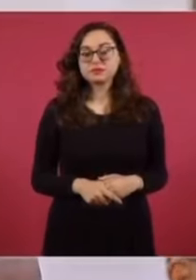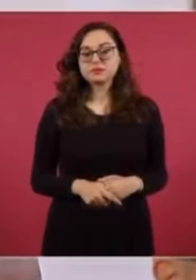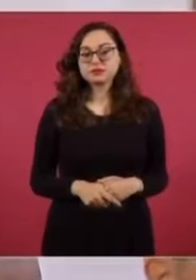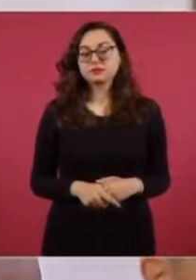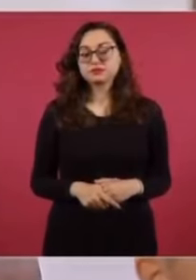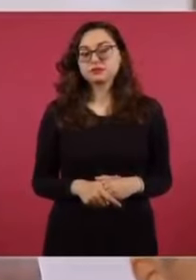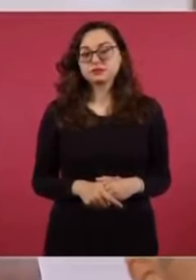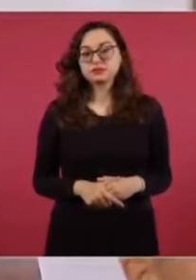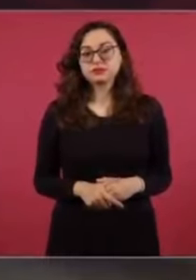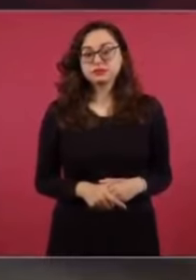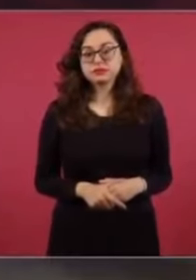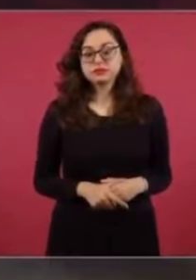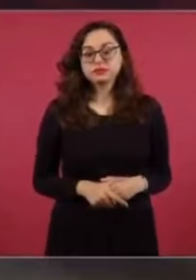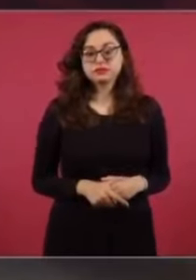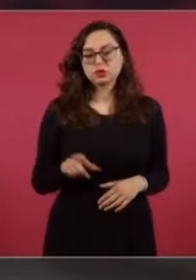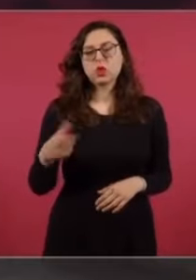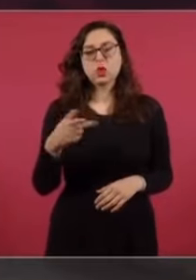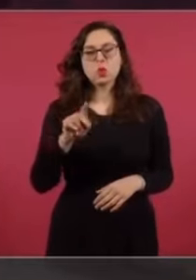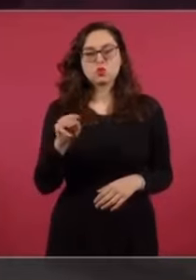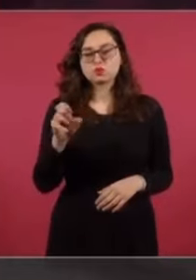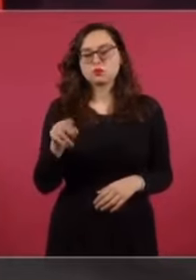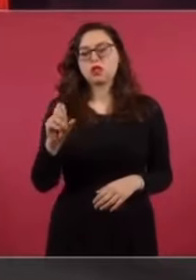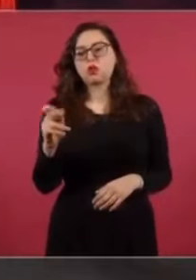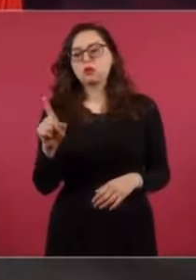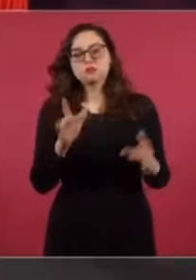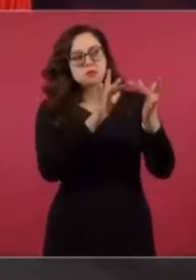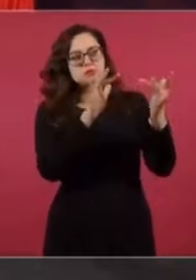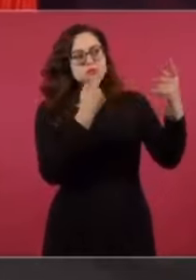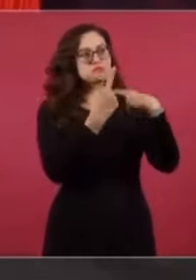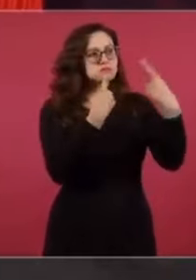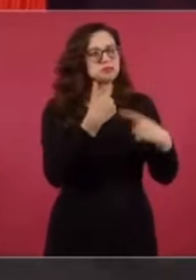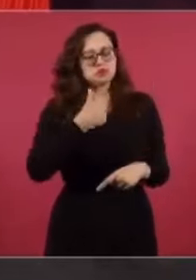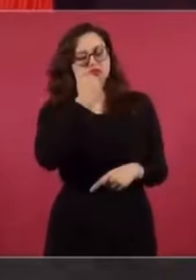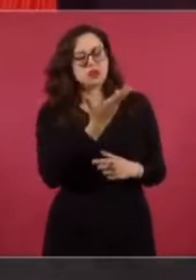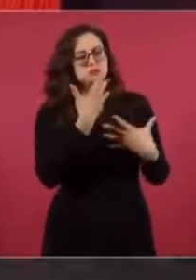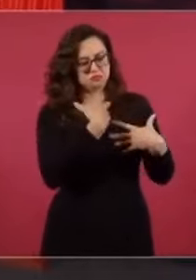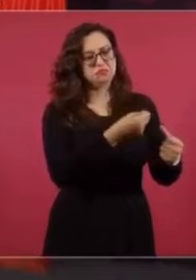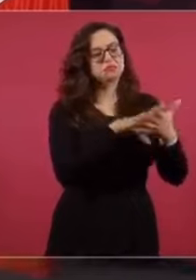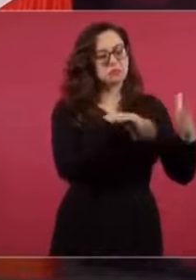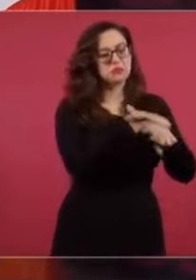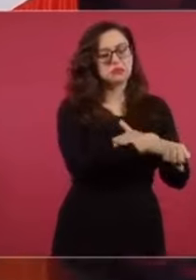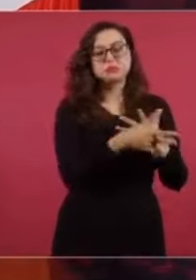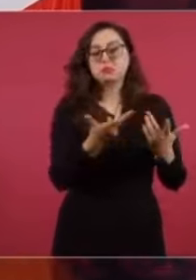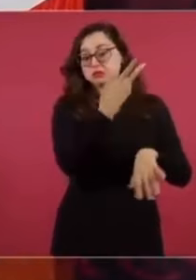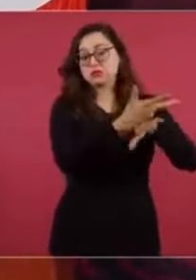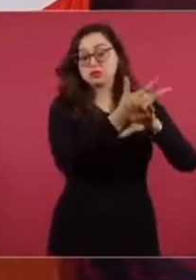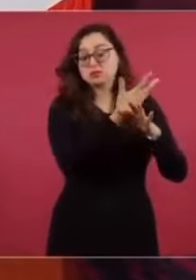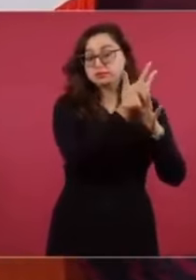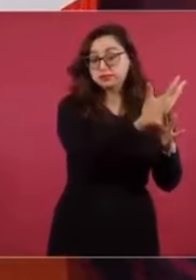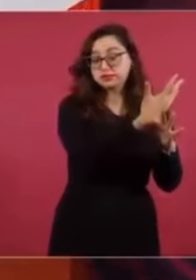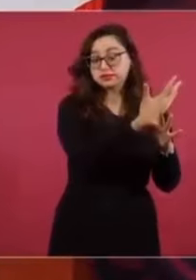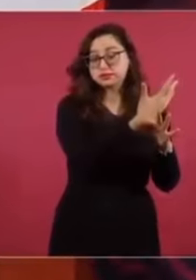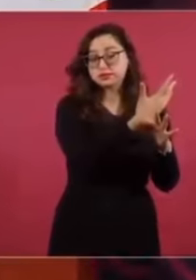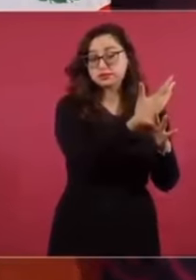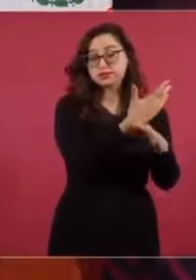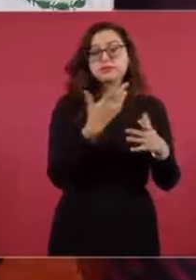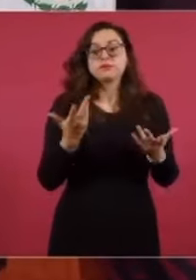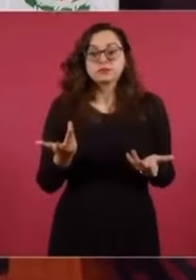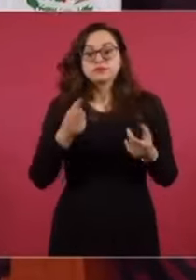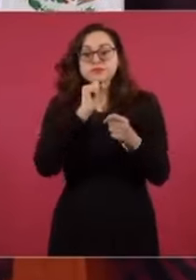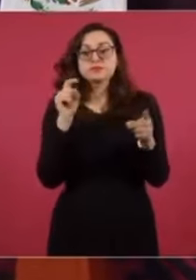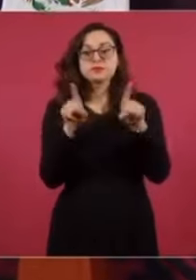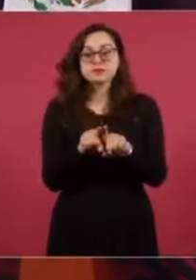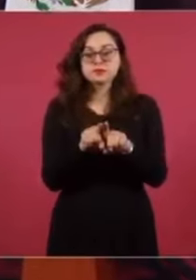pláticas con ellos este que quería entregarse eso es lo que el gobierno este de Estados Unidos está sosteniendo y